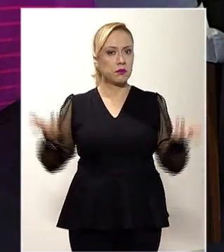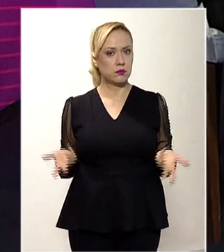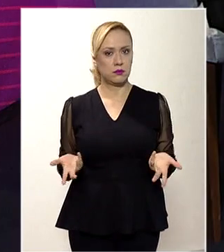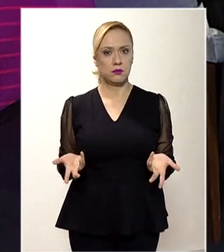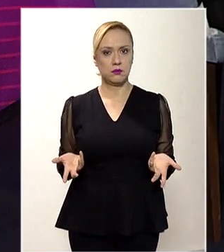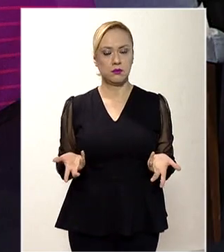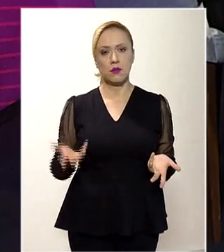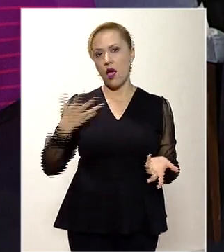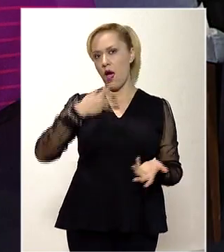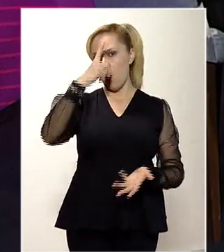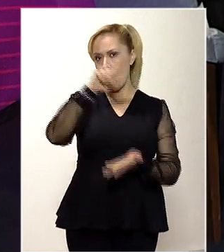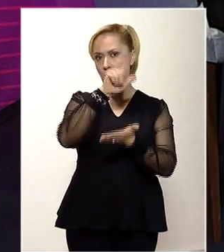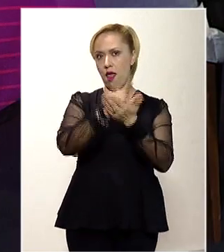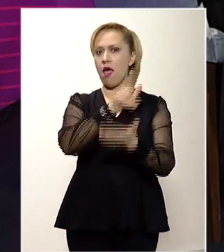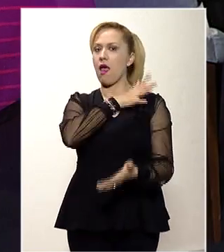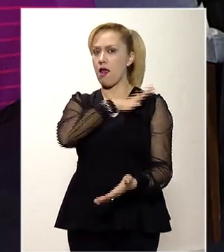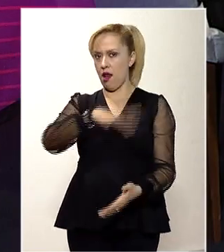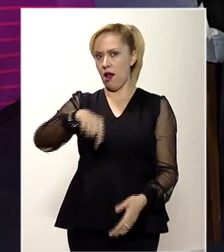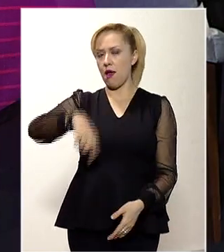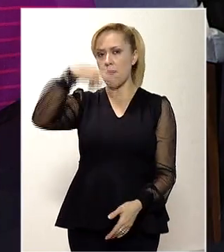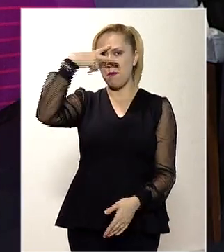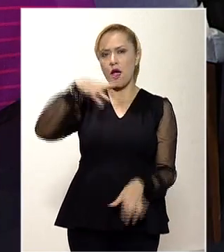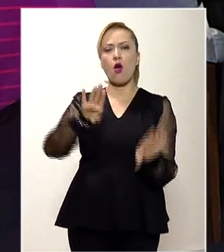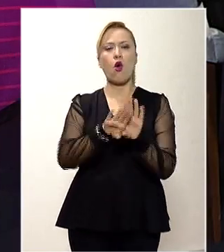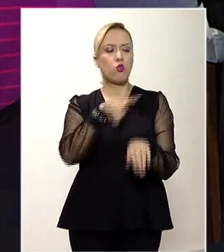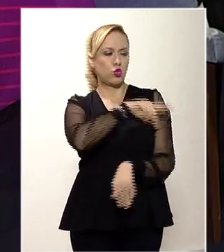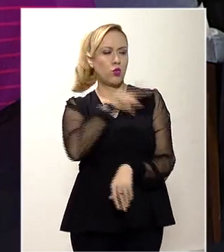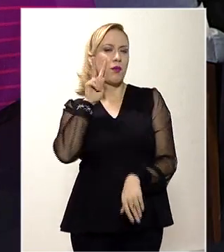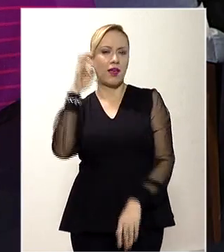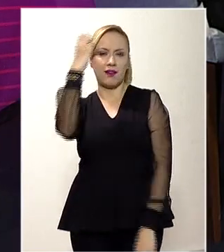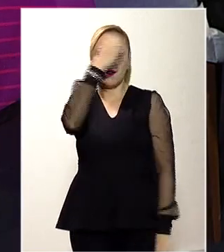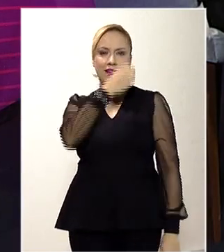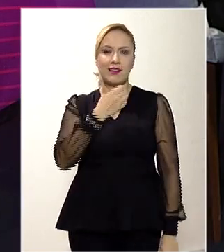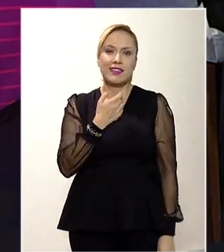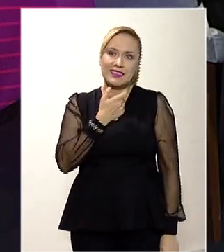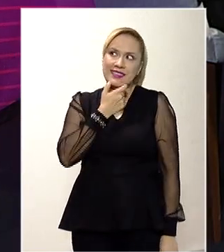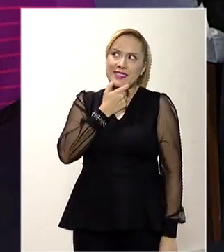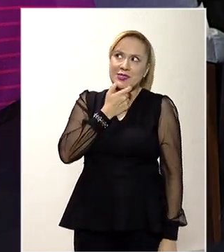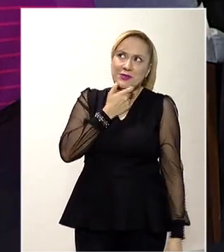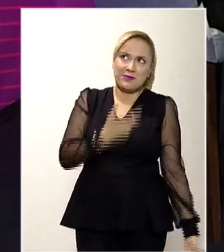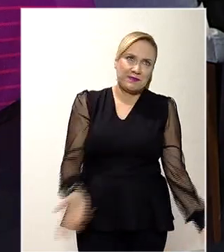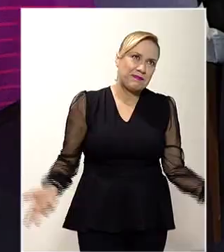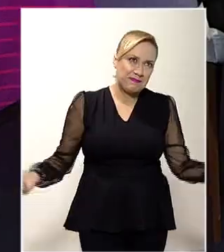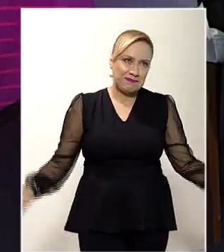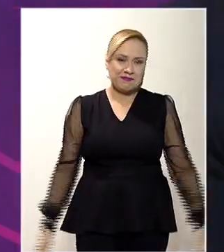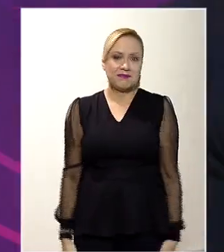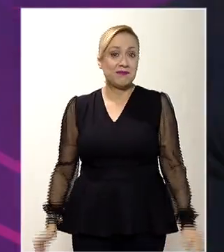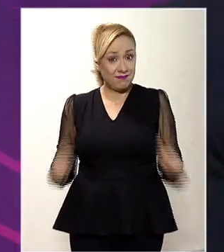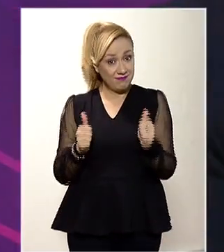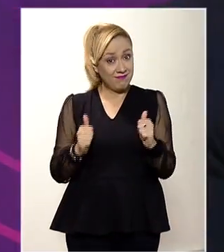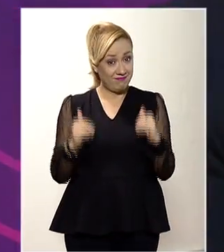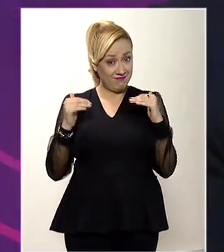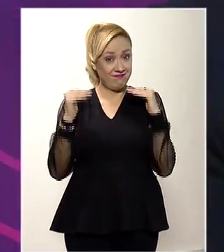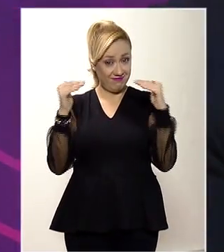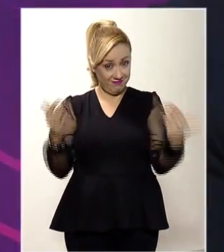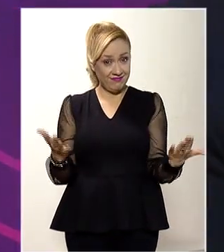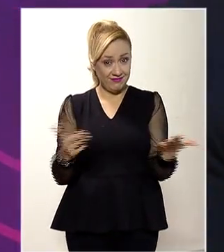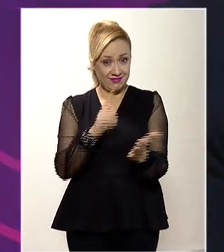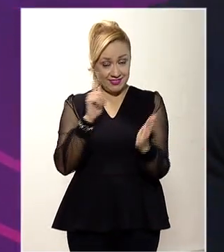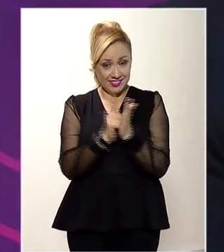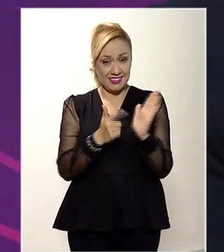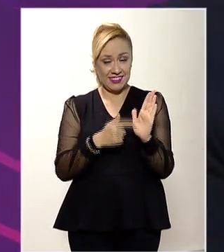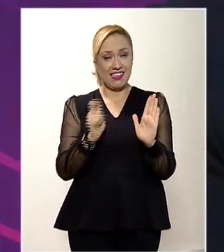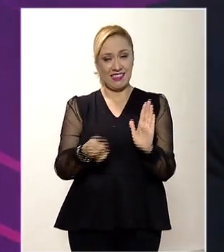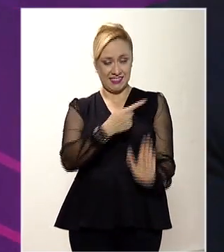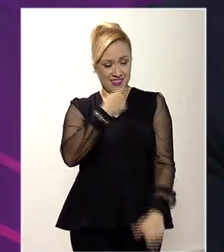ya tenemos una ley general en México. ¿Cómo la evalúas? ¿Es un buen avance? ¿El contenido de la ley? ¿Qué